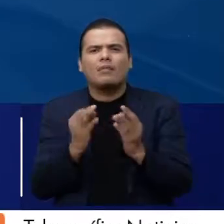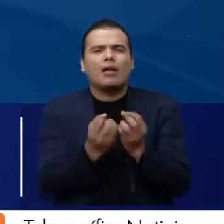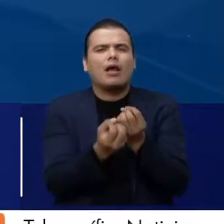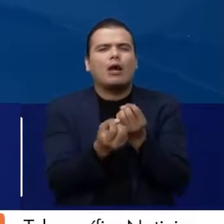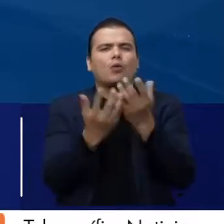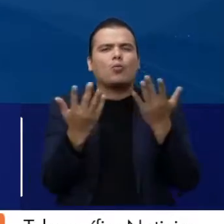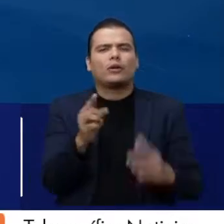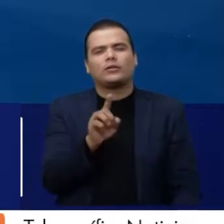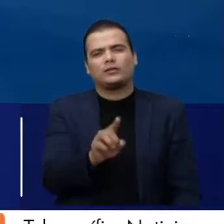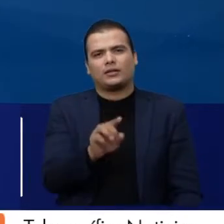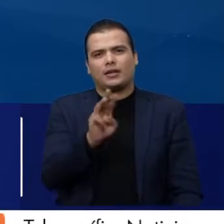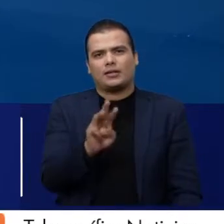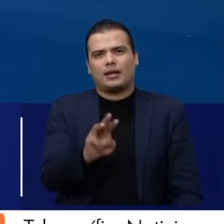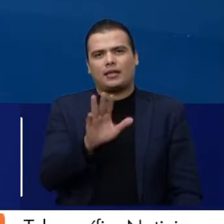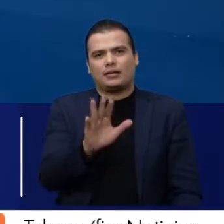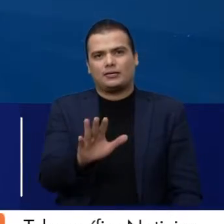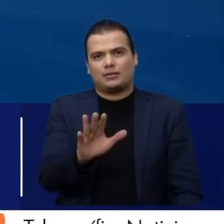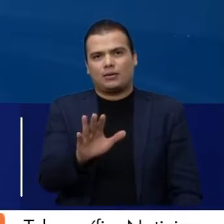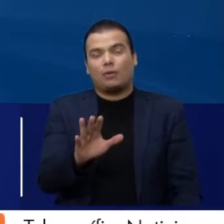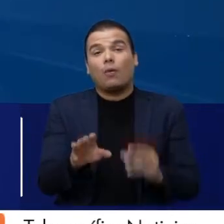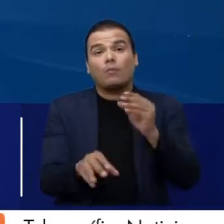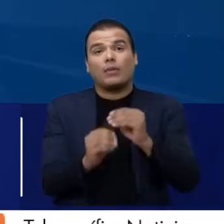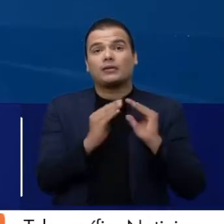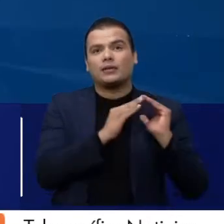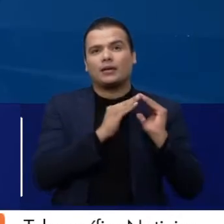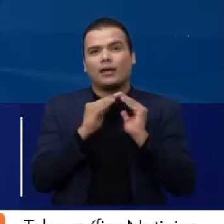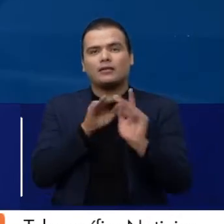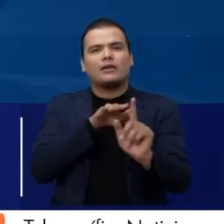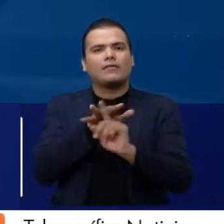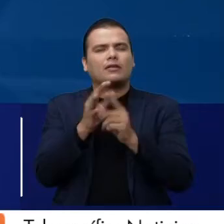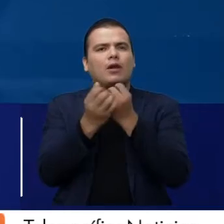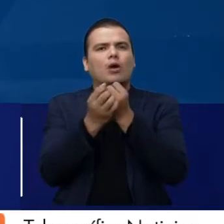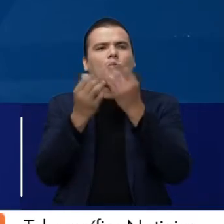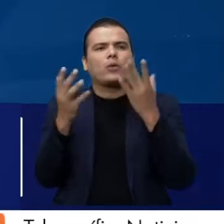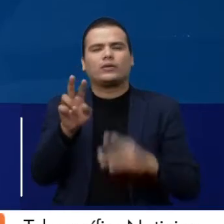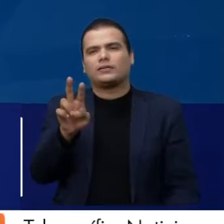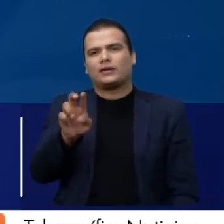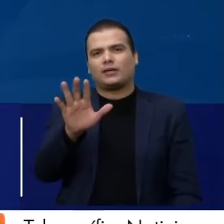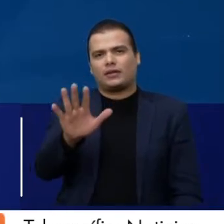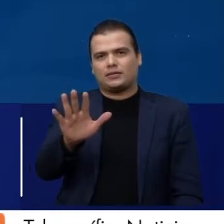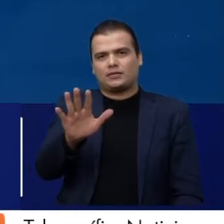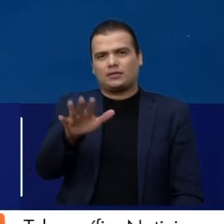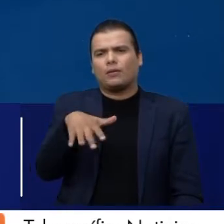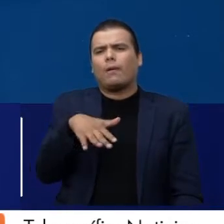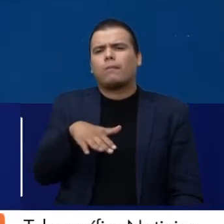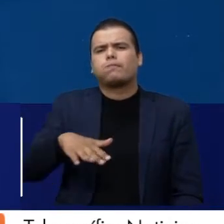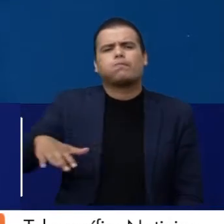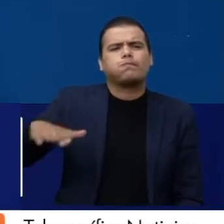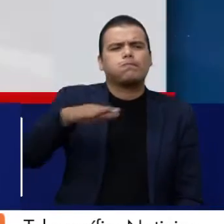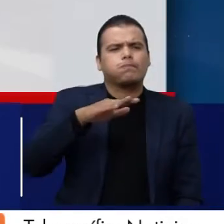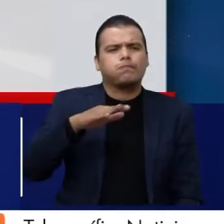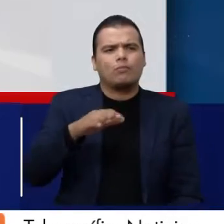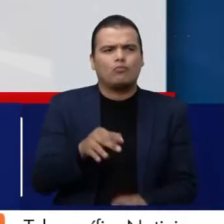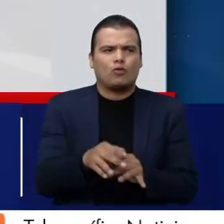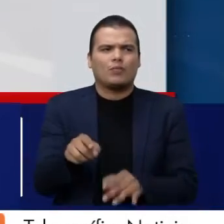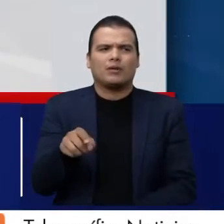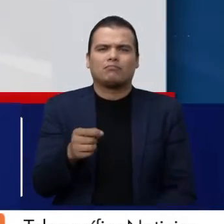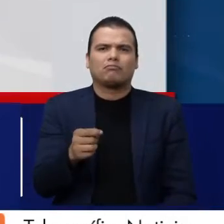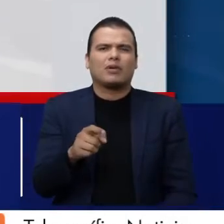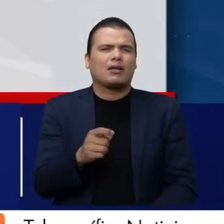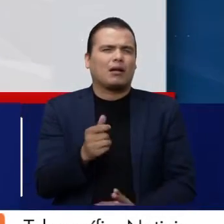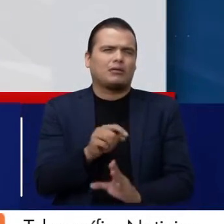viviendas con serias afectaciones. Tenemos bastantes afectaciones en casi todo el territorio municipal.